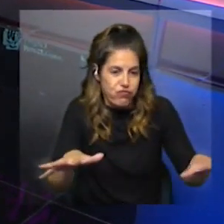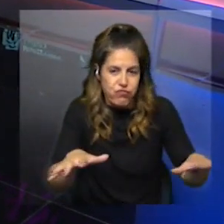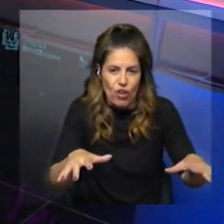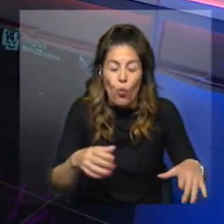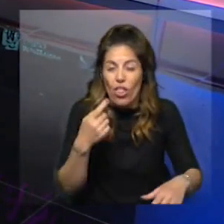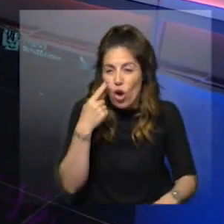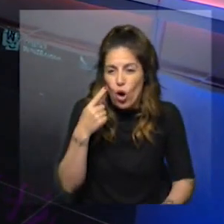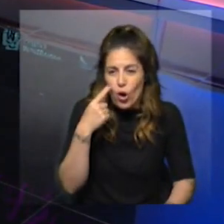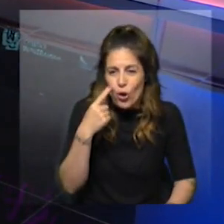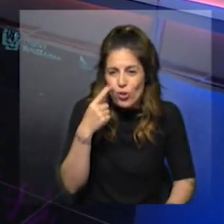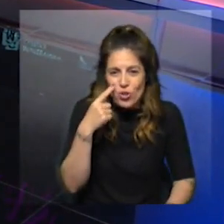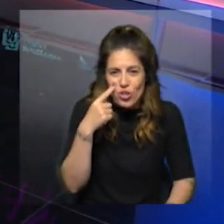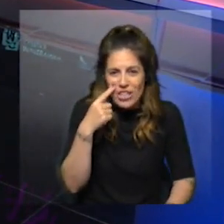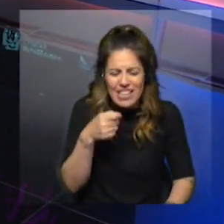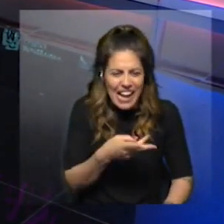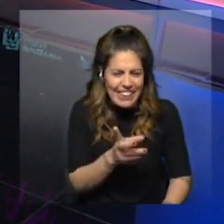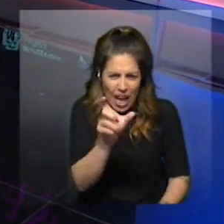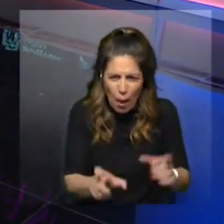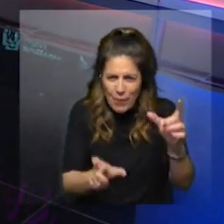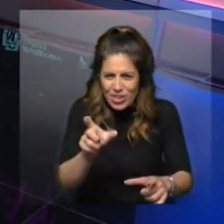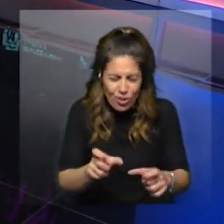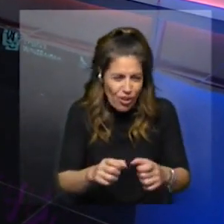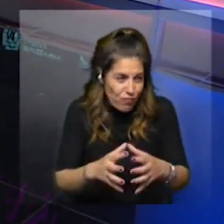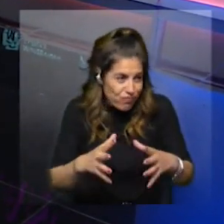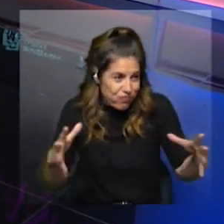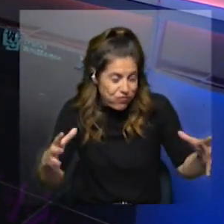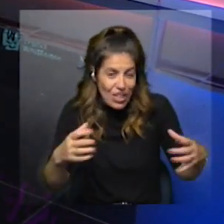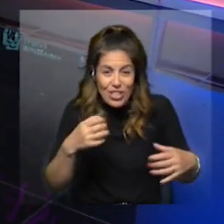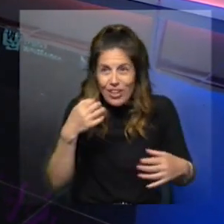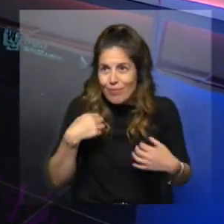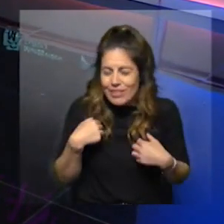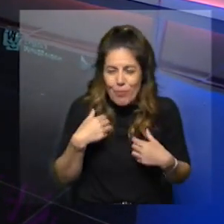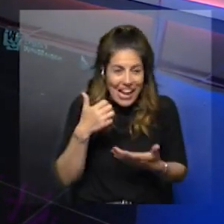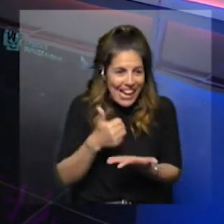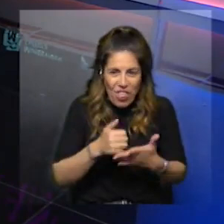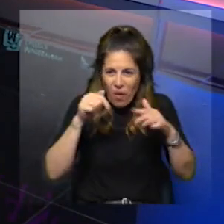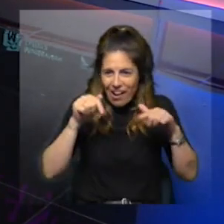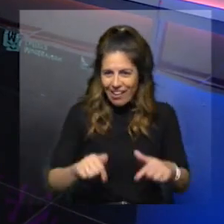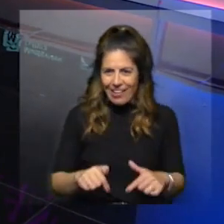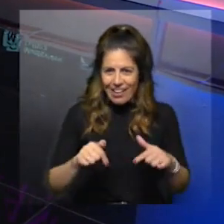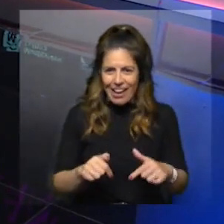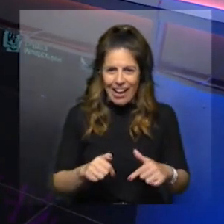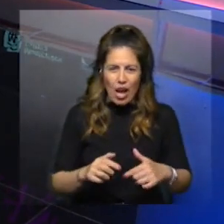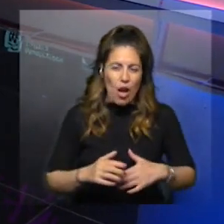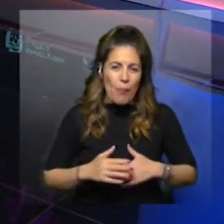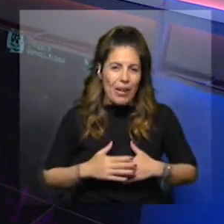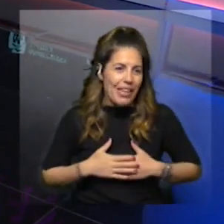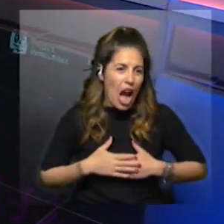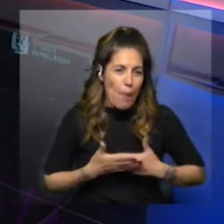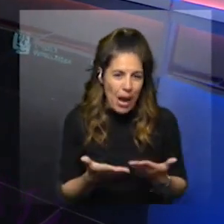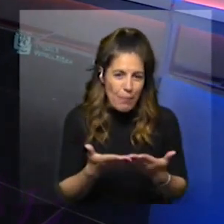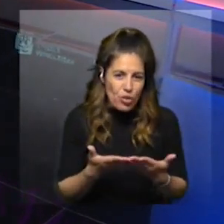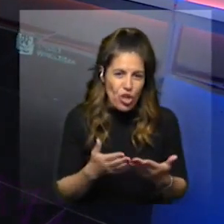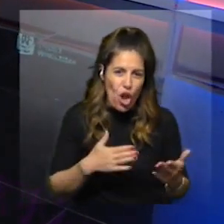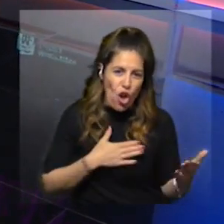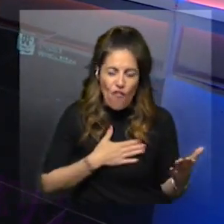que conoces las masas de gente, decís, me quedo acá. Sí, o sea, amamos los bailes, los boliches, los amamos,